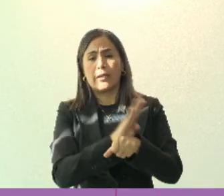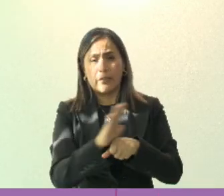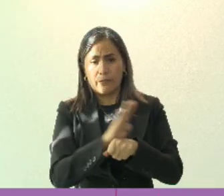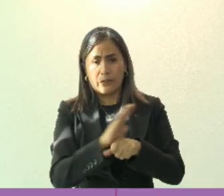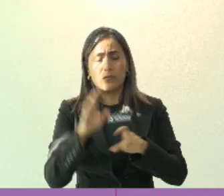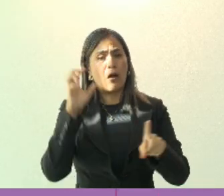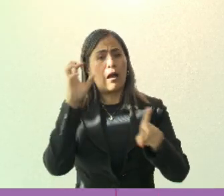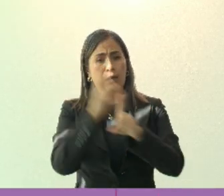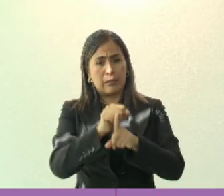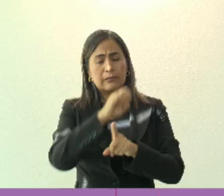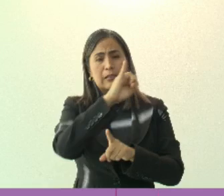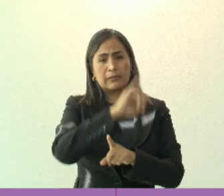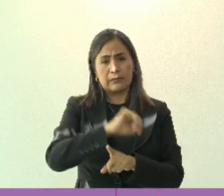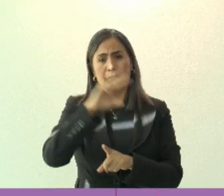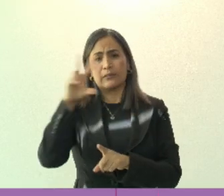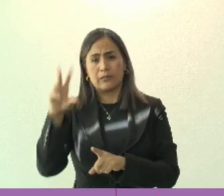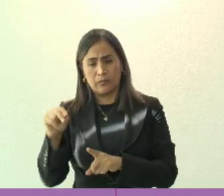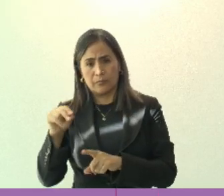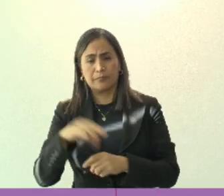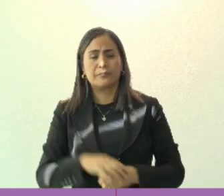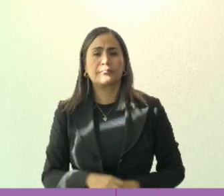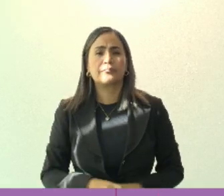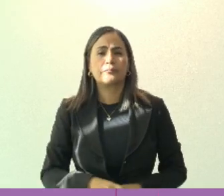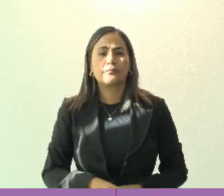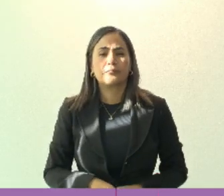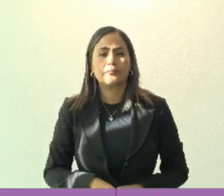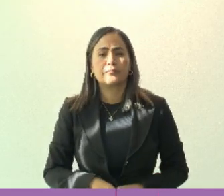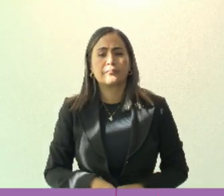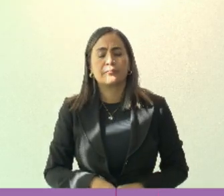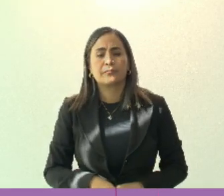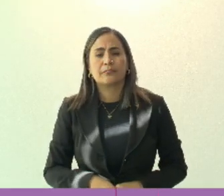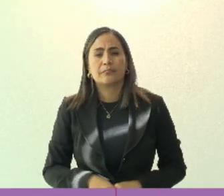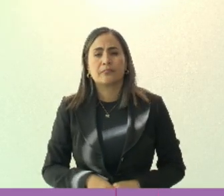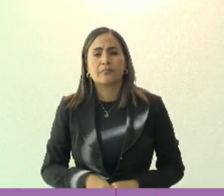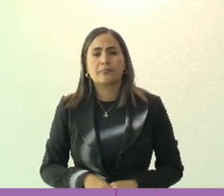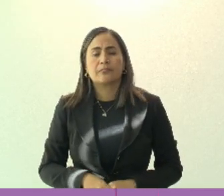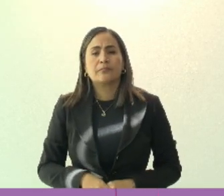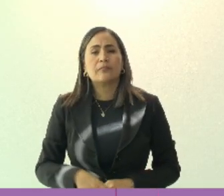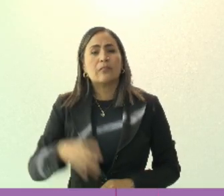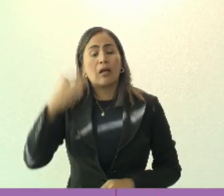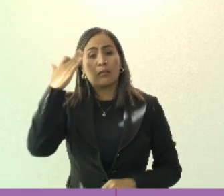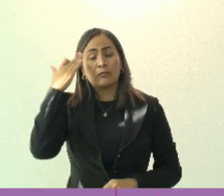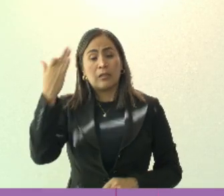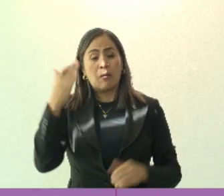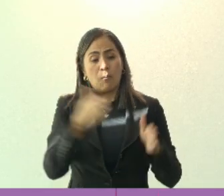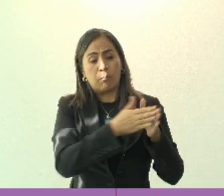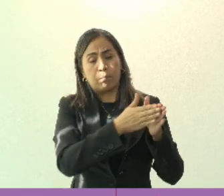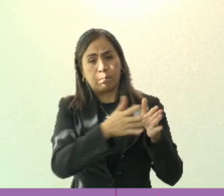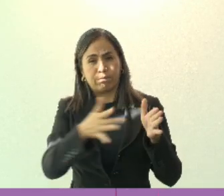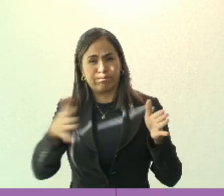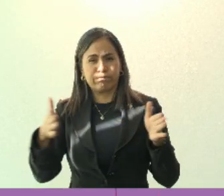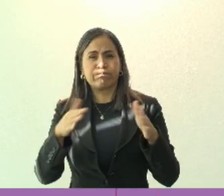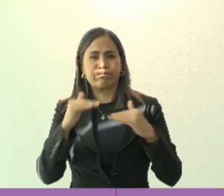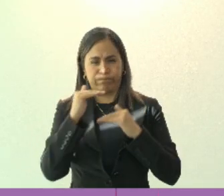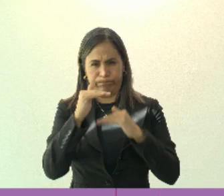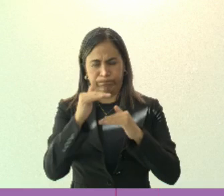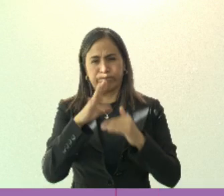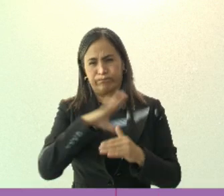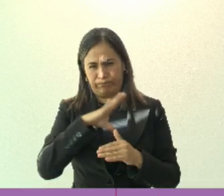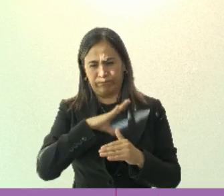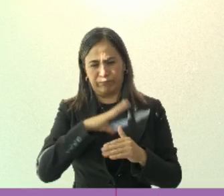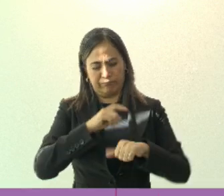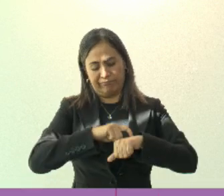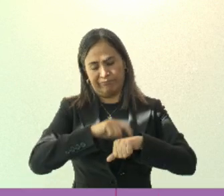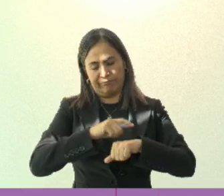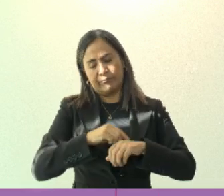con esos objetivos. Y en ese sentido, por los tiempos que tenemos, quisiera nada más abordar